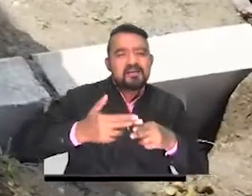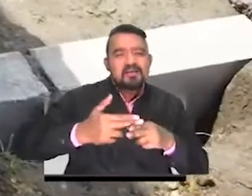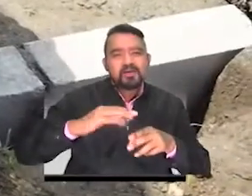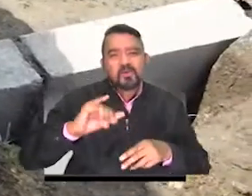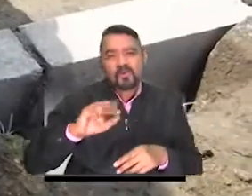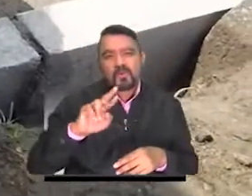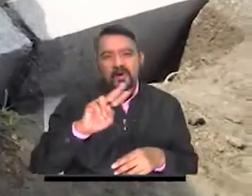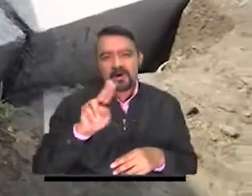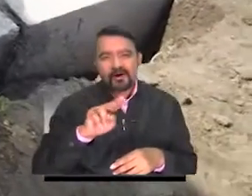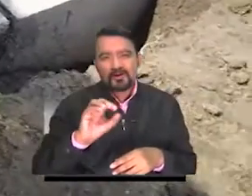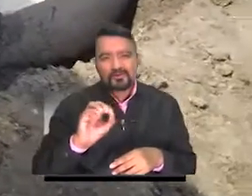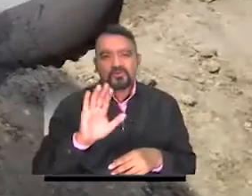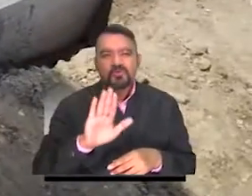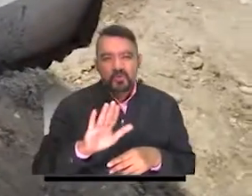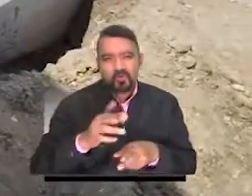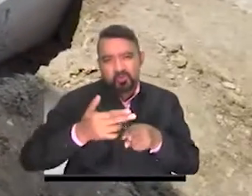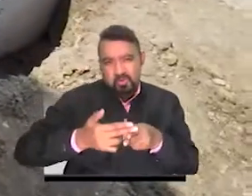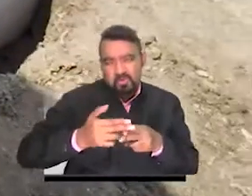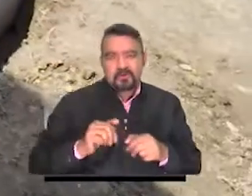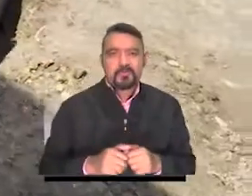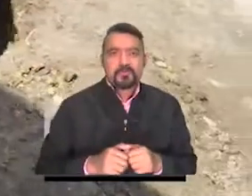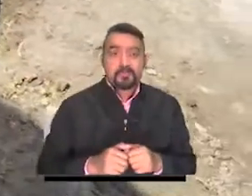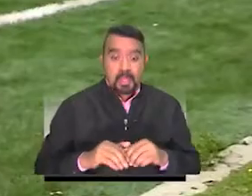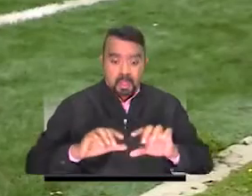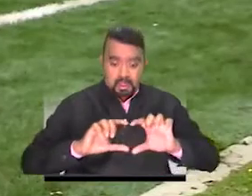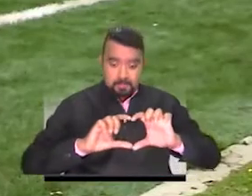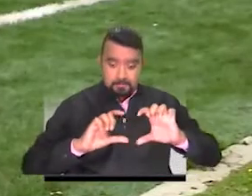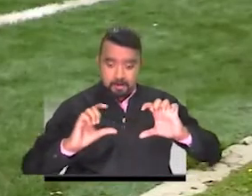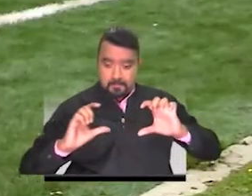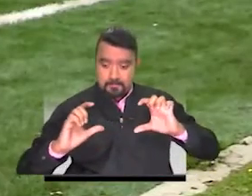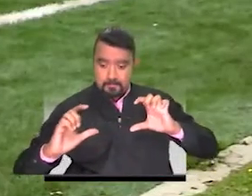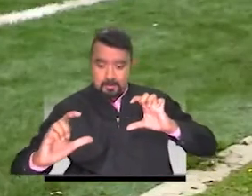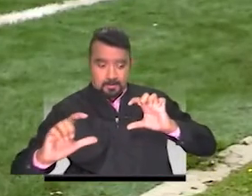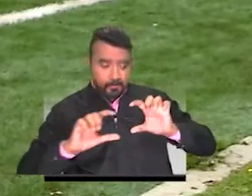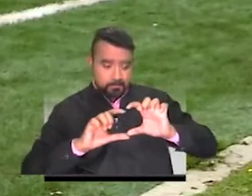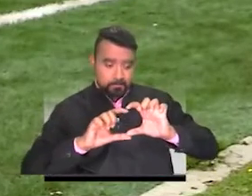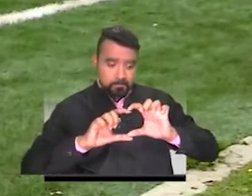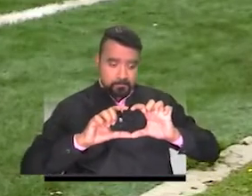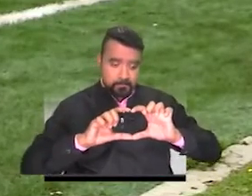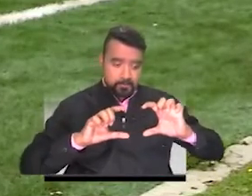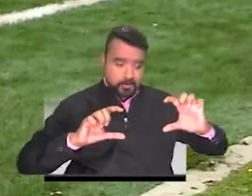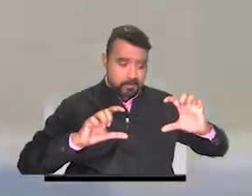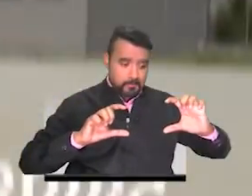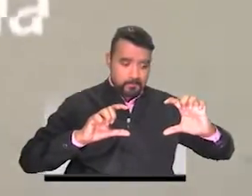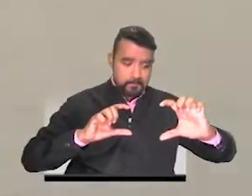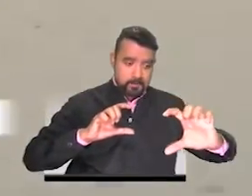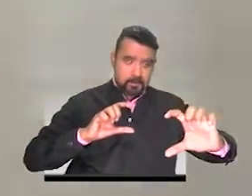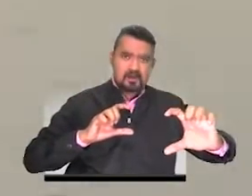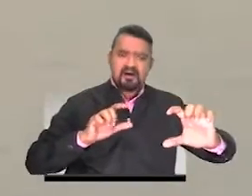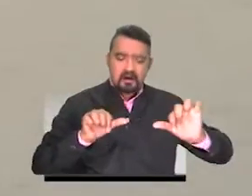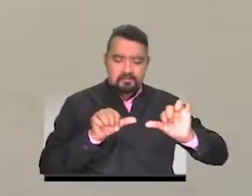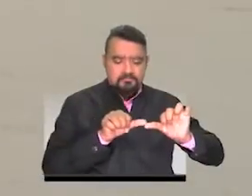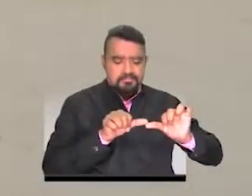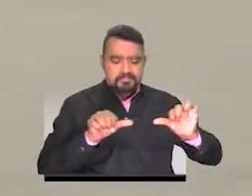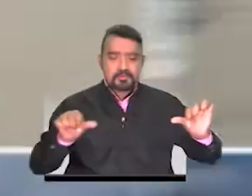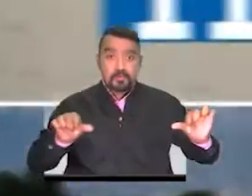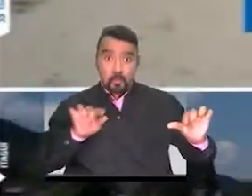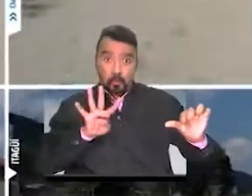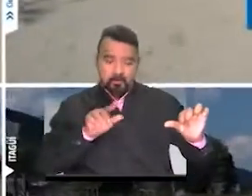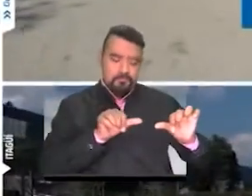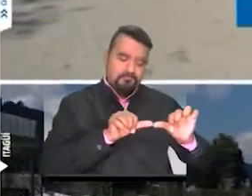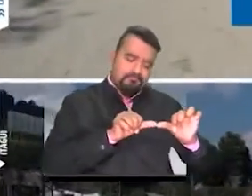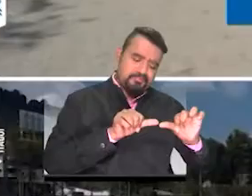deporte, y estamos adecuando los bordes del mismo escenario que va a quedar de 4 por 11 metros.